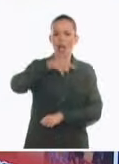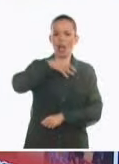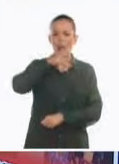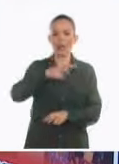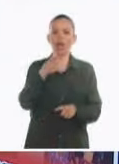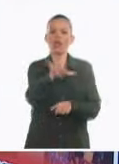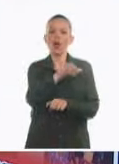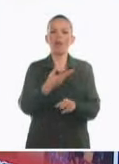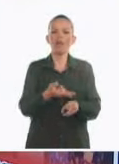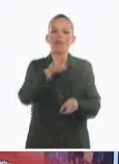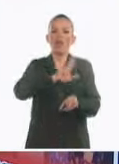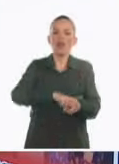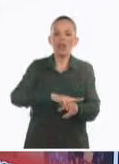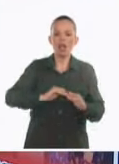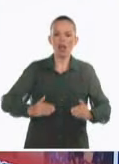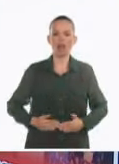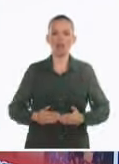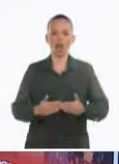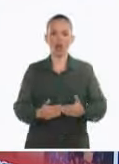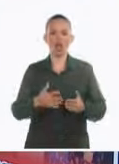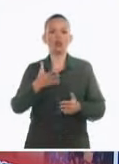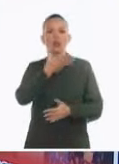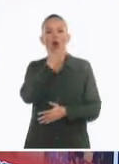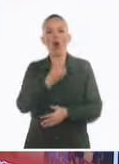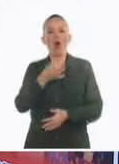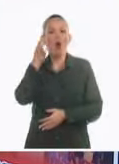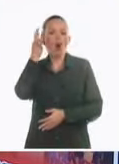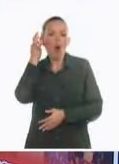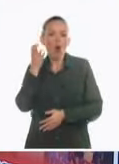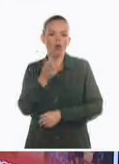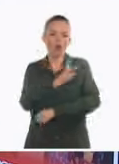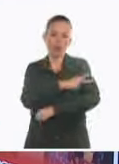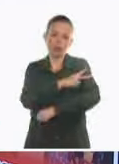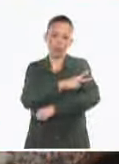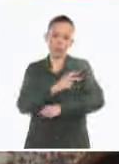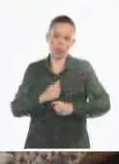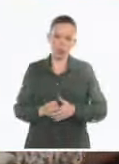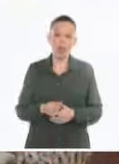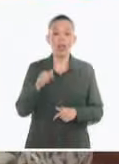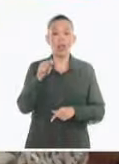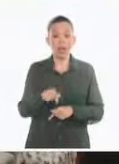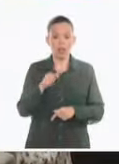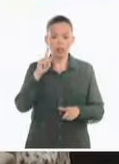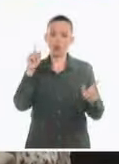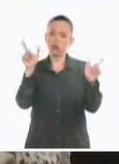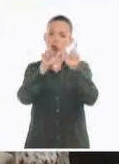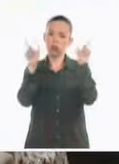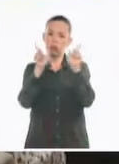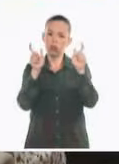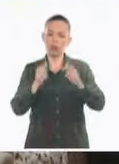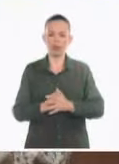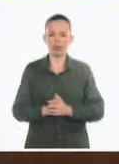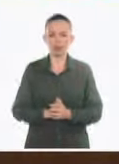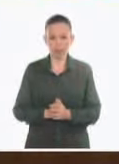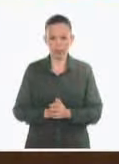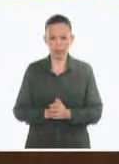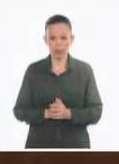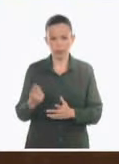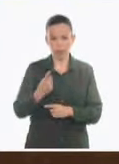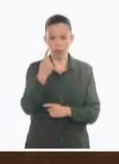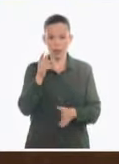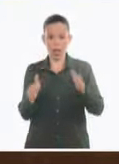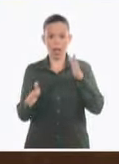medular que trataremos en la en la comisión de atención a la a la juventud en esta primera jornada de intercambios